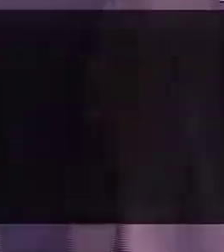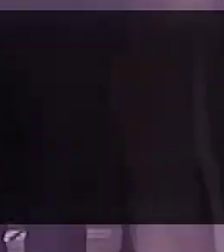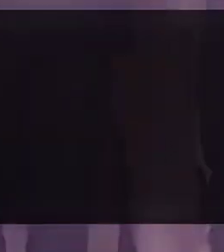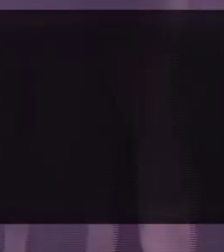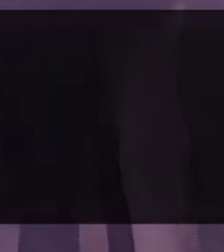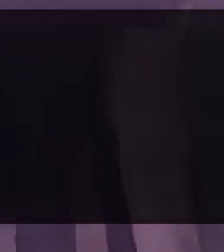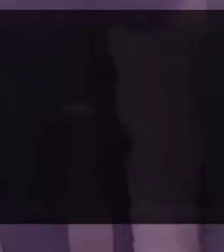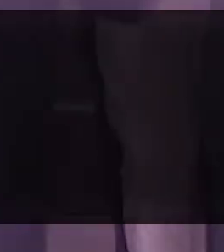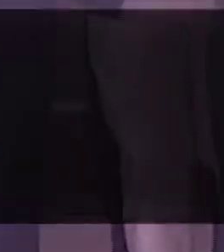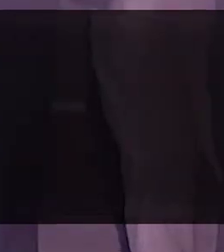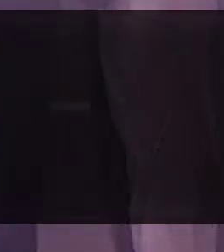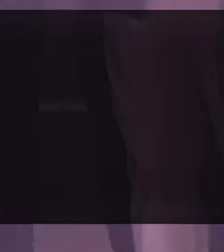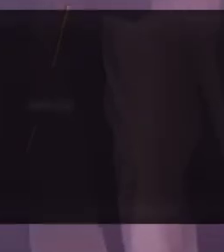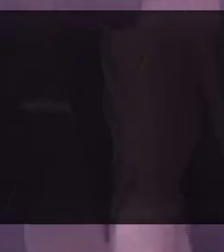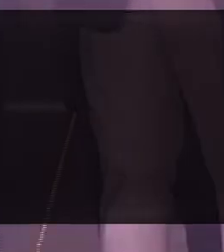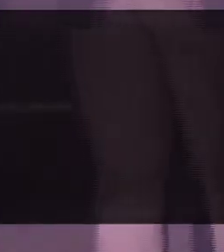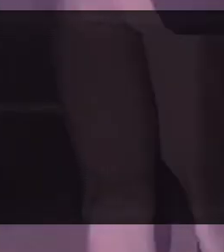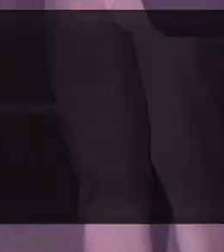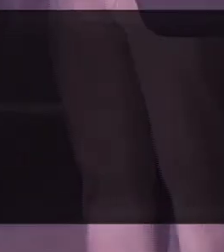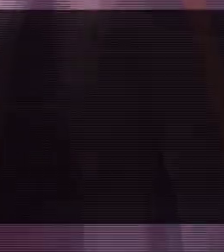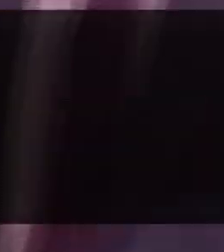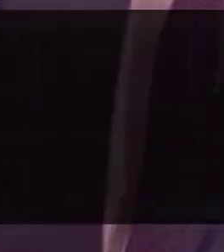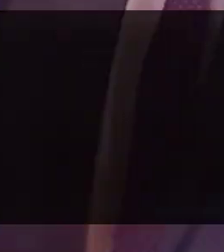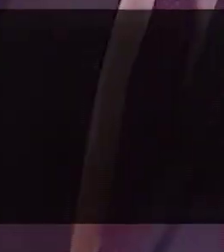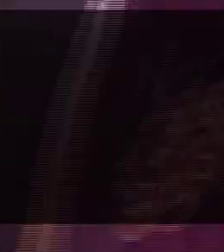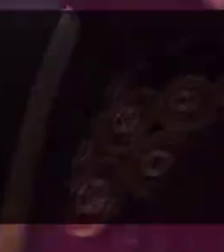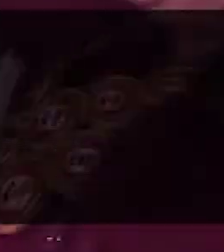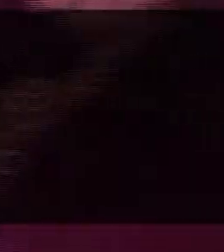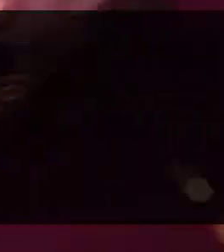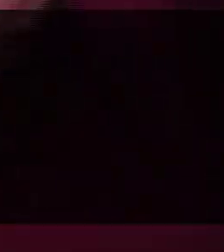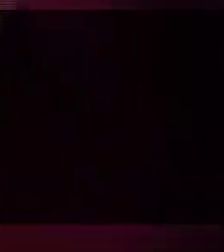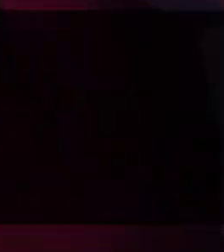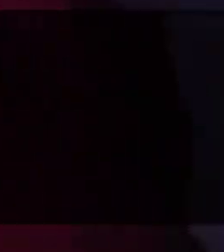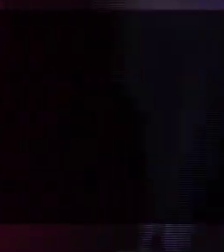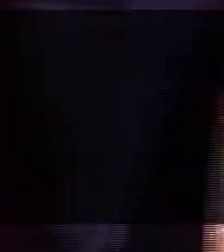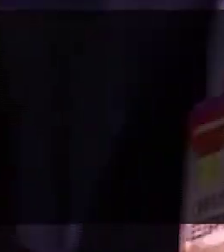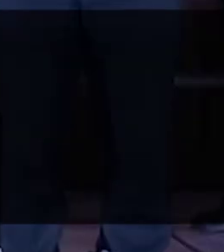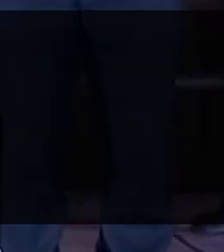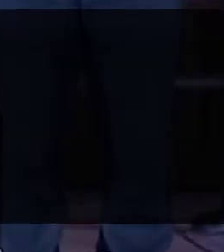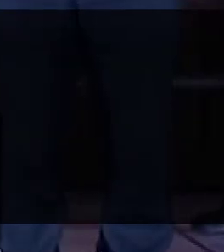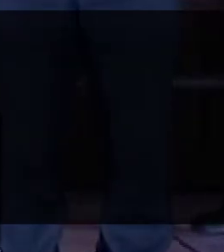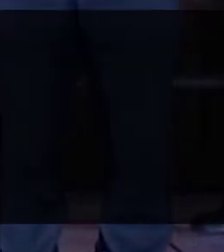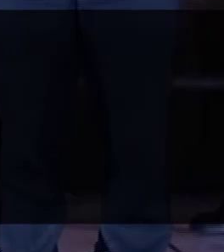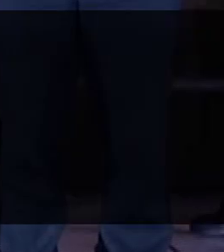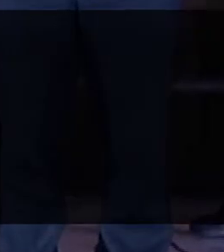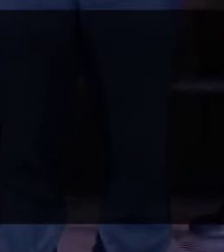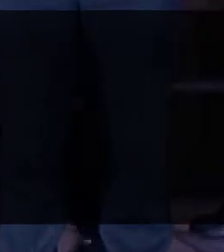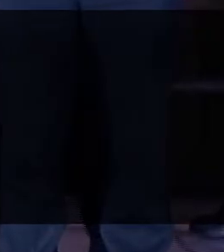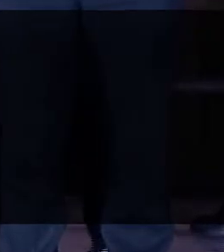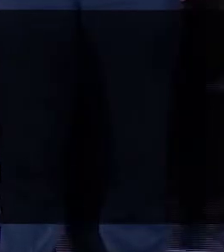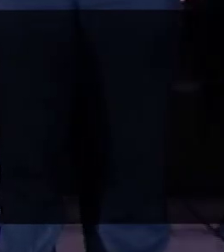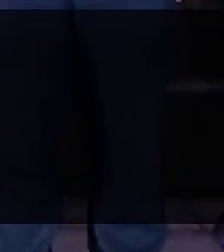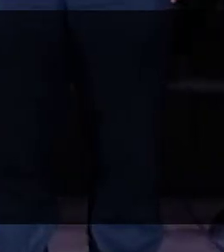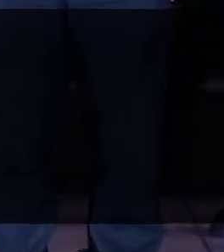el combate contra la violencia protagonizada por los cárteles de la droga, la mejora de la economía que supere el déficit fiscal y la